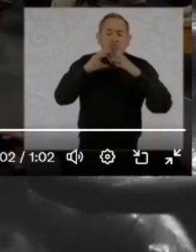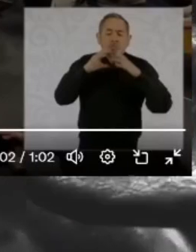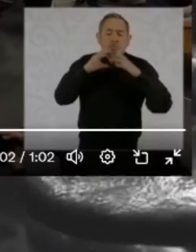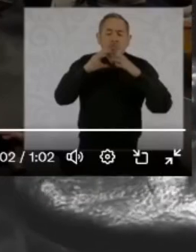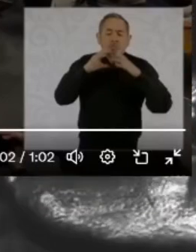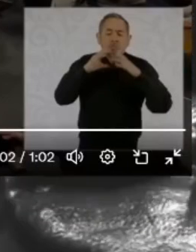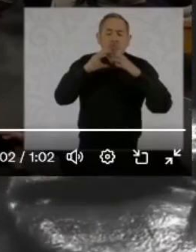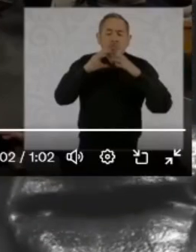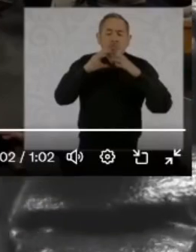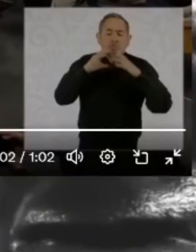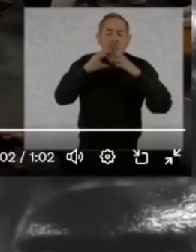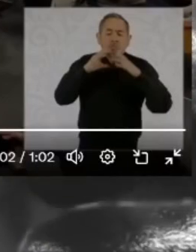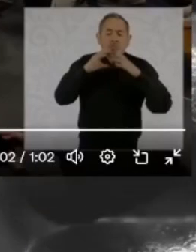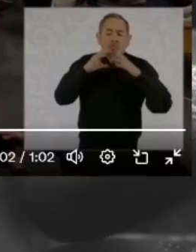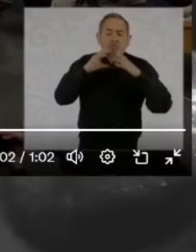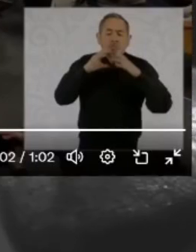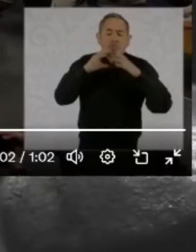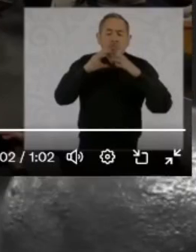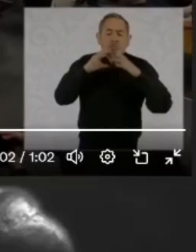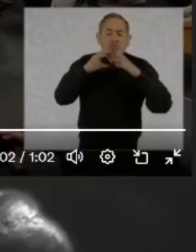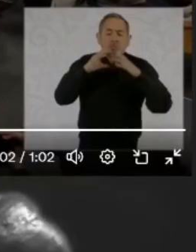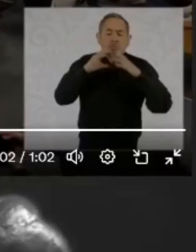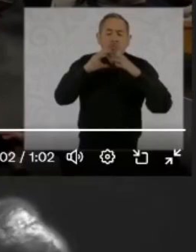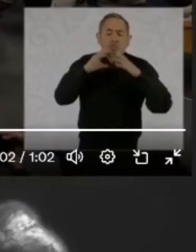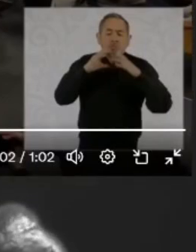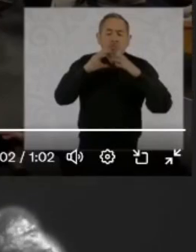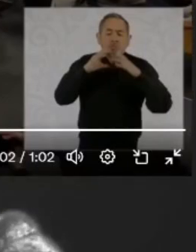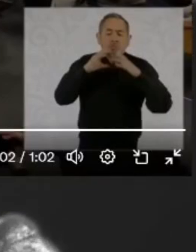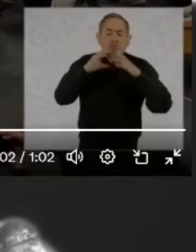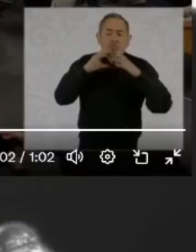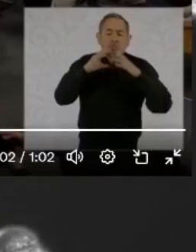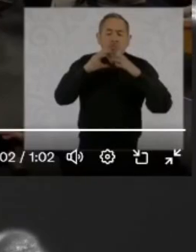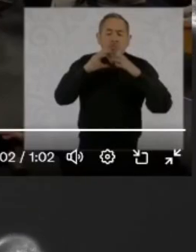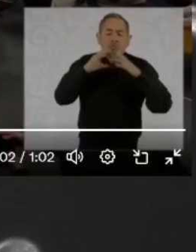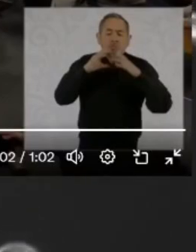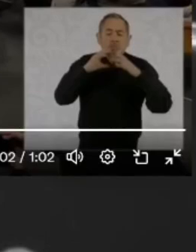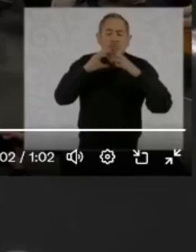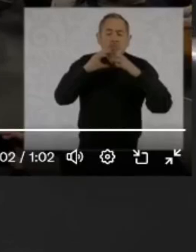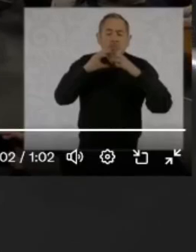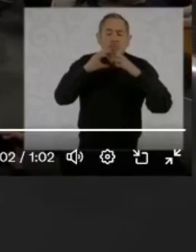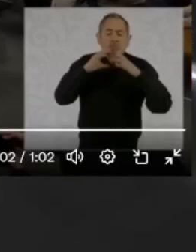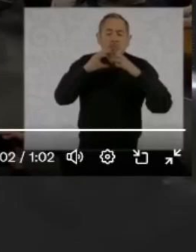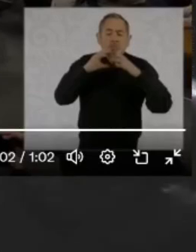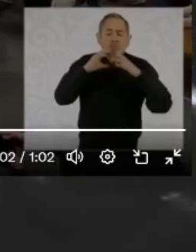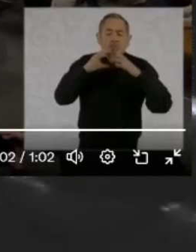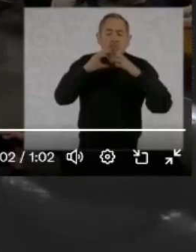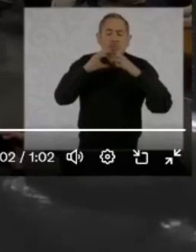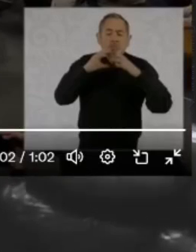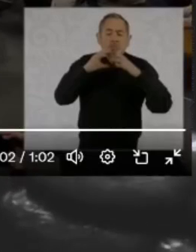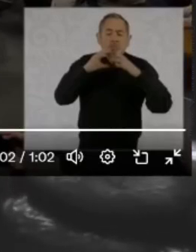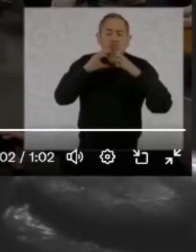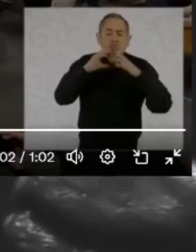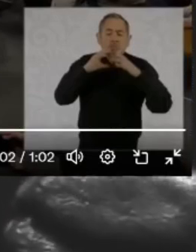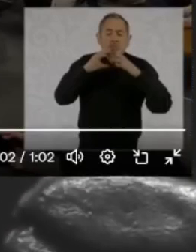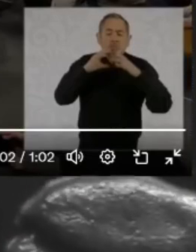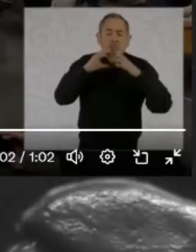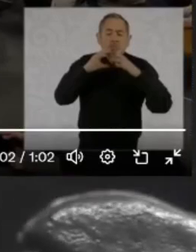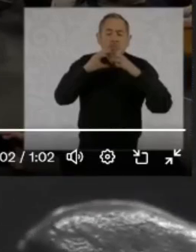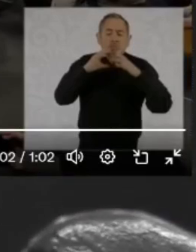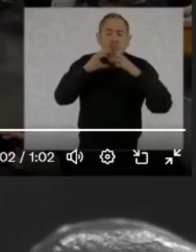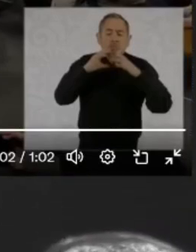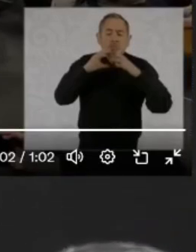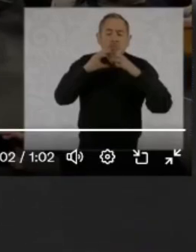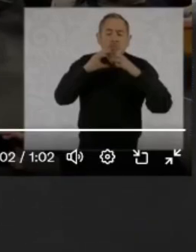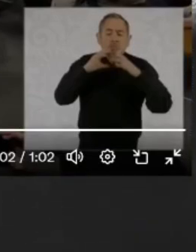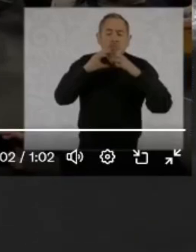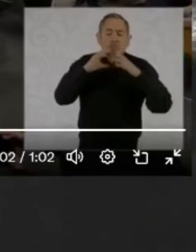para que la señora estuviera tranquila y las hijas les ayudaban le ayudaban a la señora a mantener todo lo que tenían que mantener en